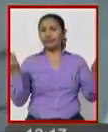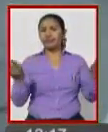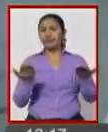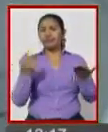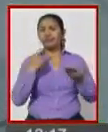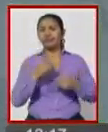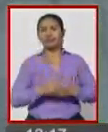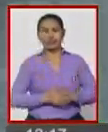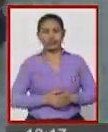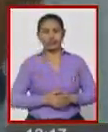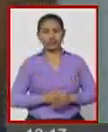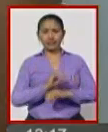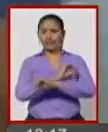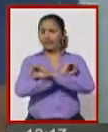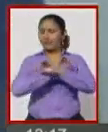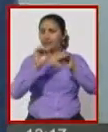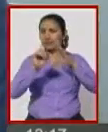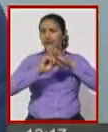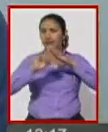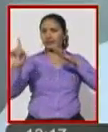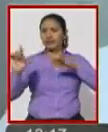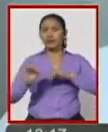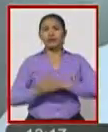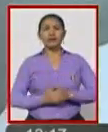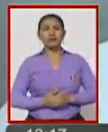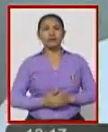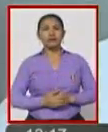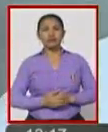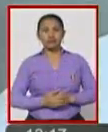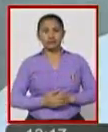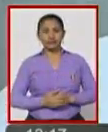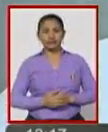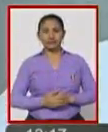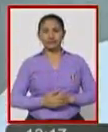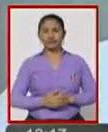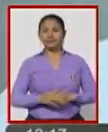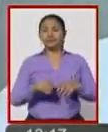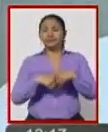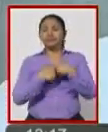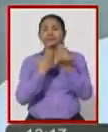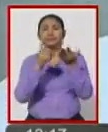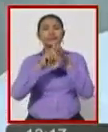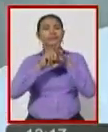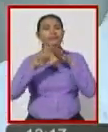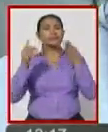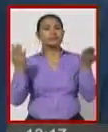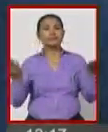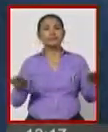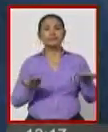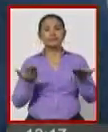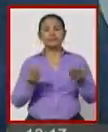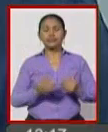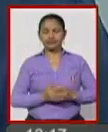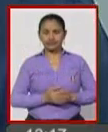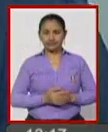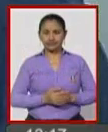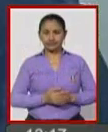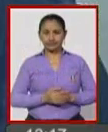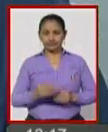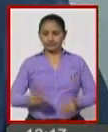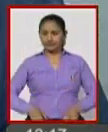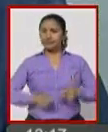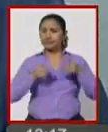estaba usted? Dice, señor. Nada. ¿Usted escapó? De nada. ¿Usted había escapado? No, ¿cómo voy a escapar? ¿Qué tiene que decir a las víctimas? ¿Lo